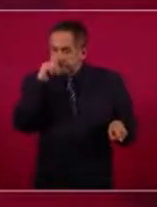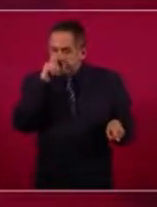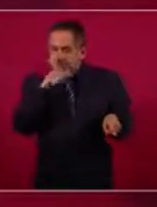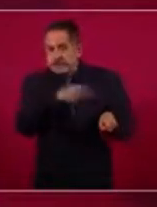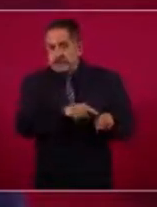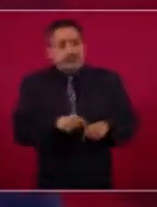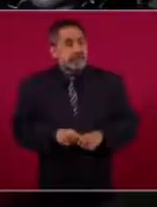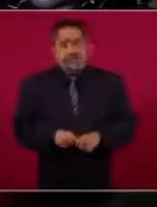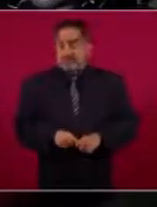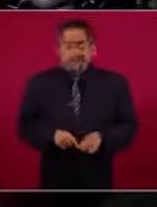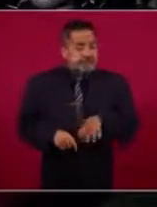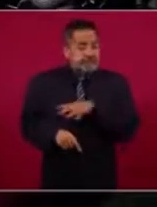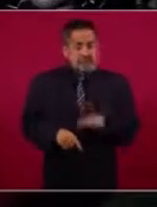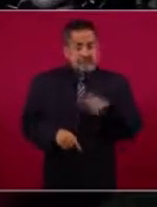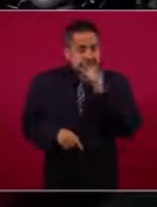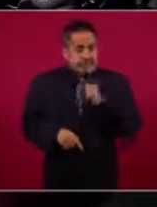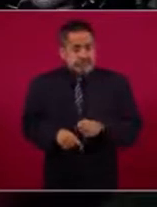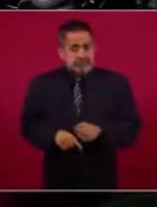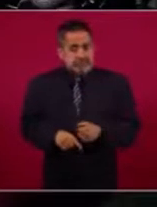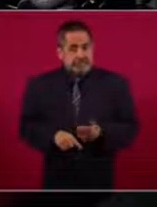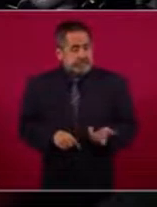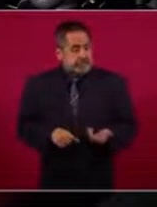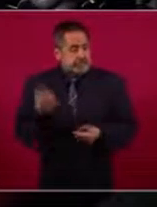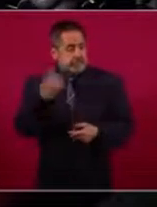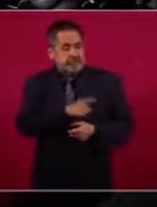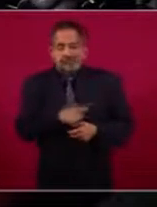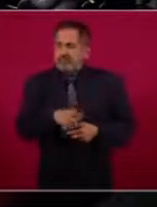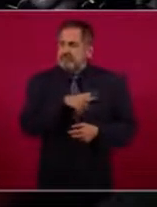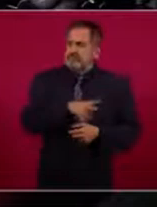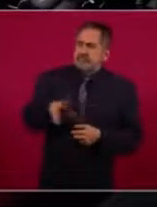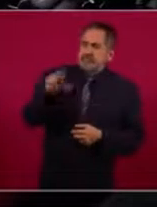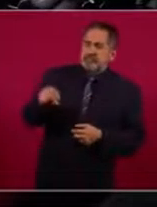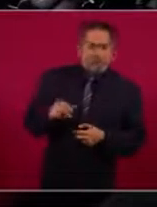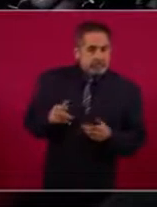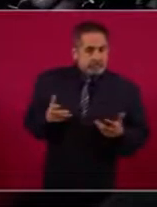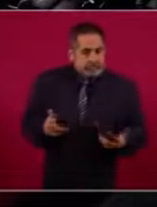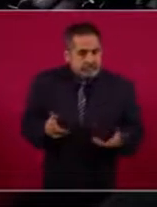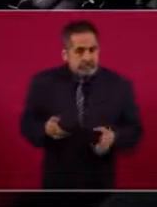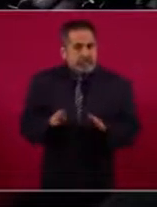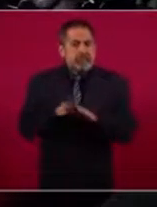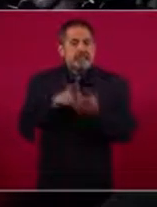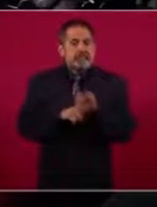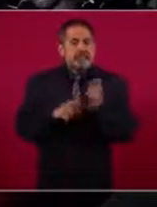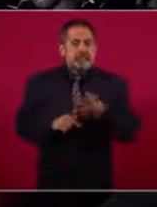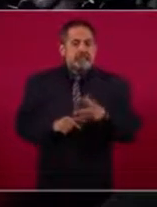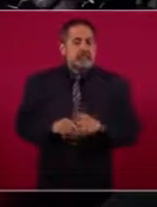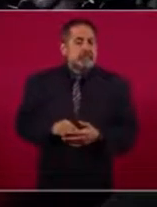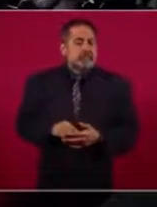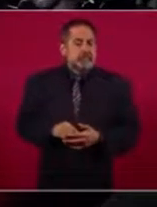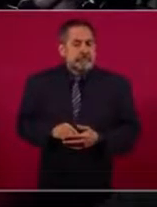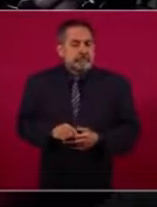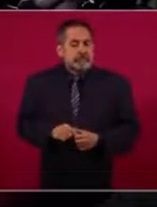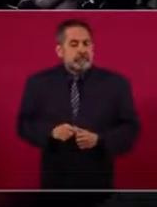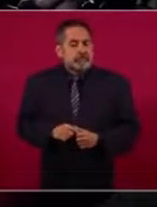pero aquí no es así. Incluso hasta tengo buena